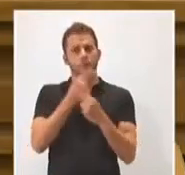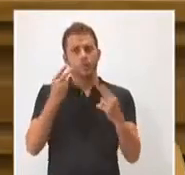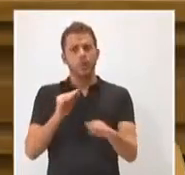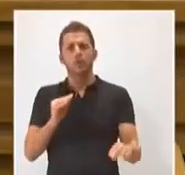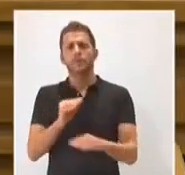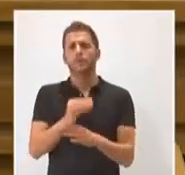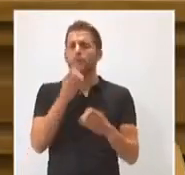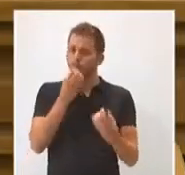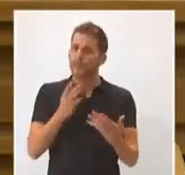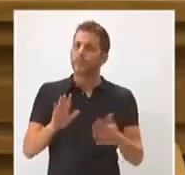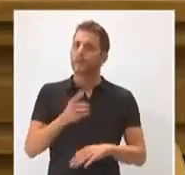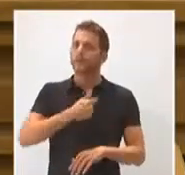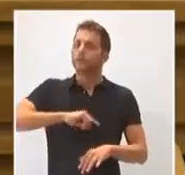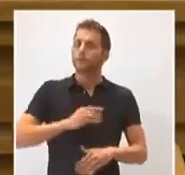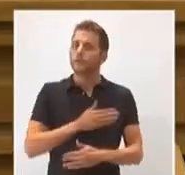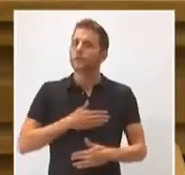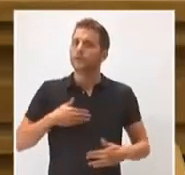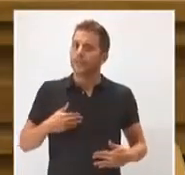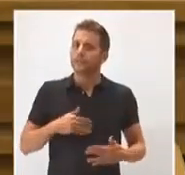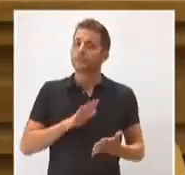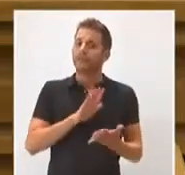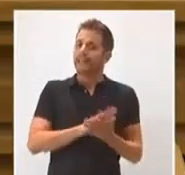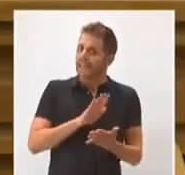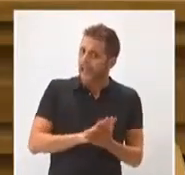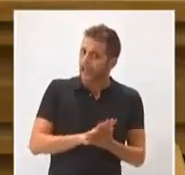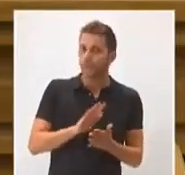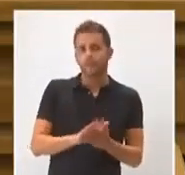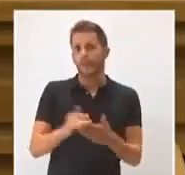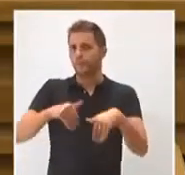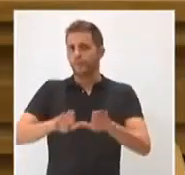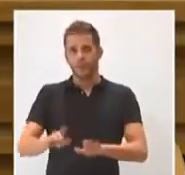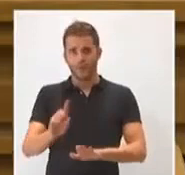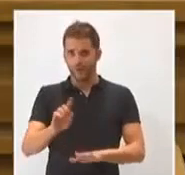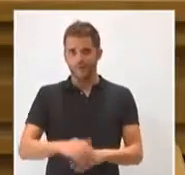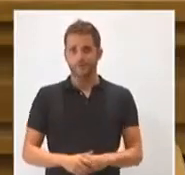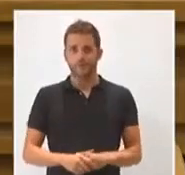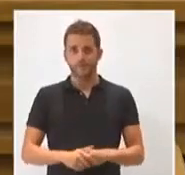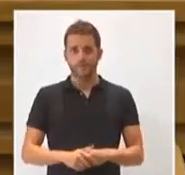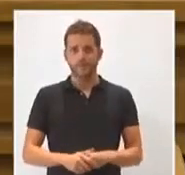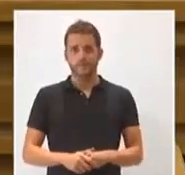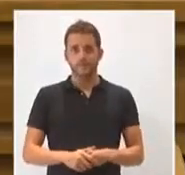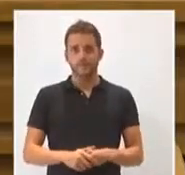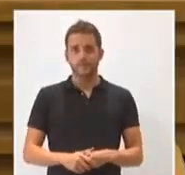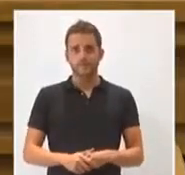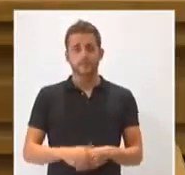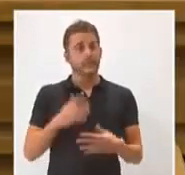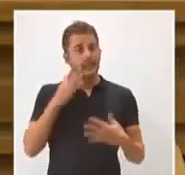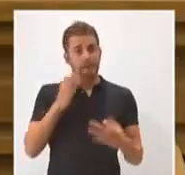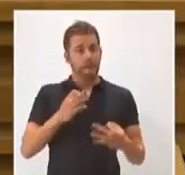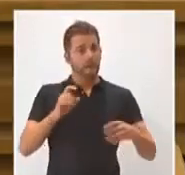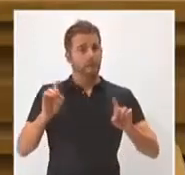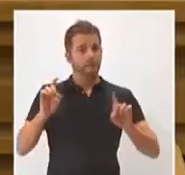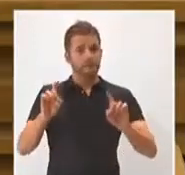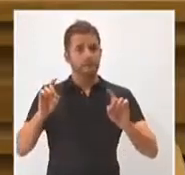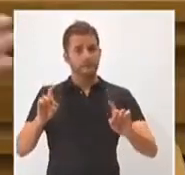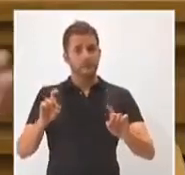2 sin prisa pero sin pausa no parar en este empeño en realidad la educación es una parte